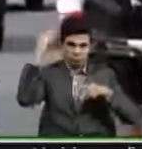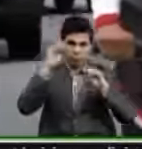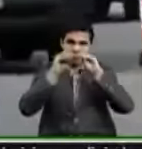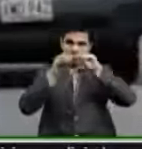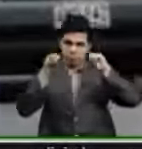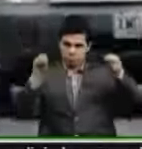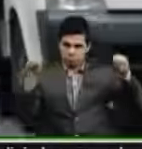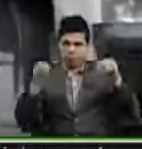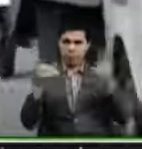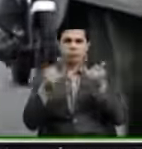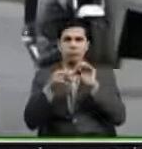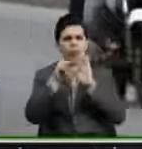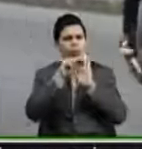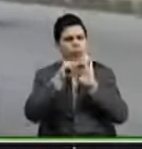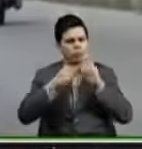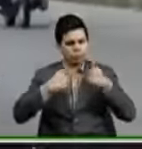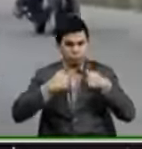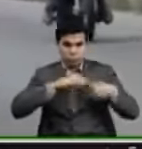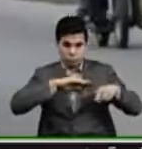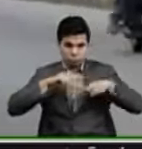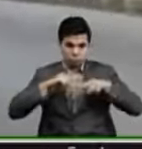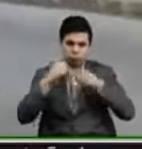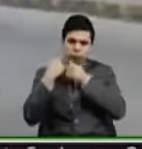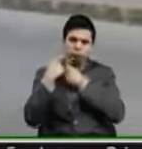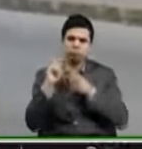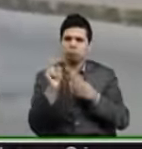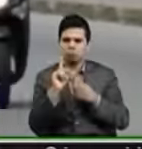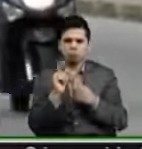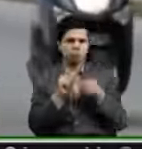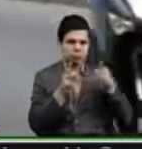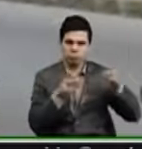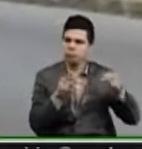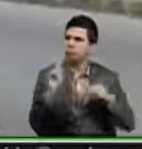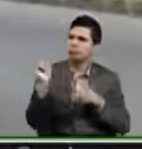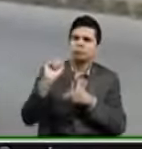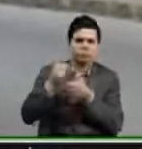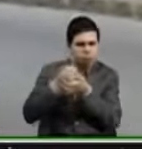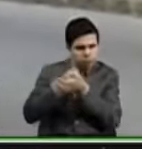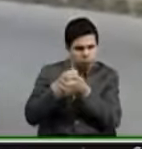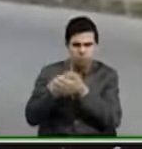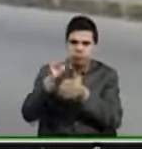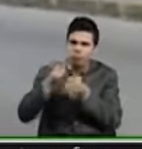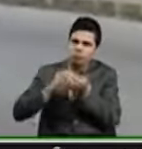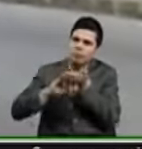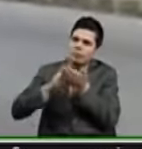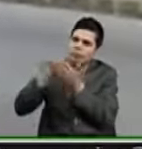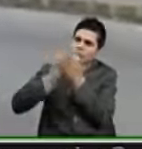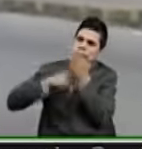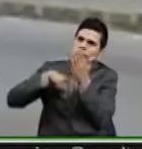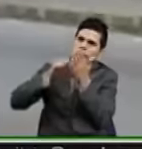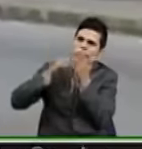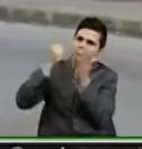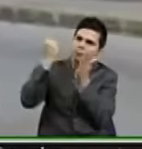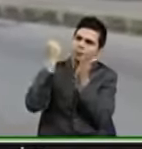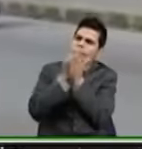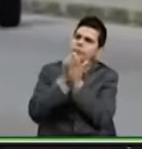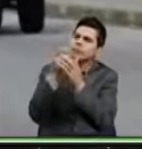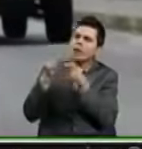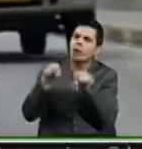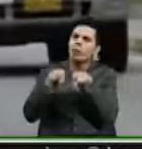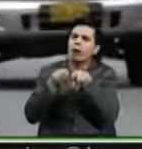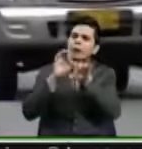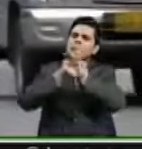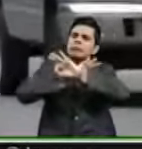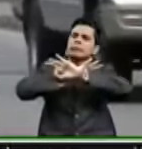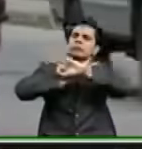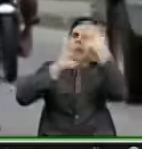o por lo menos en su administración. Los conductores siguen insistiendo que hasta tanto no tengan un documento firmado donde diga